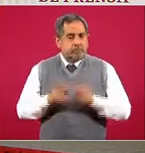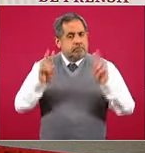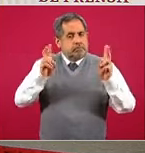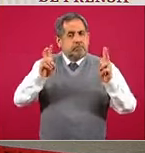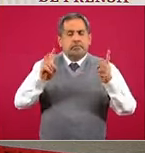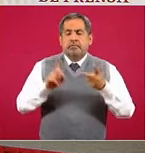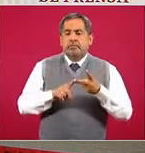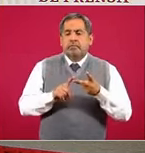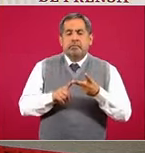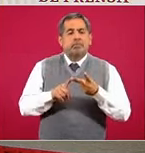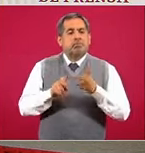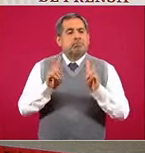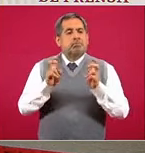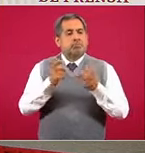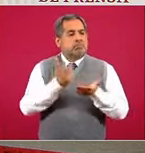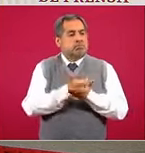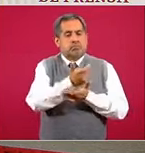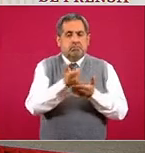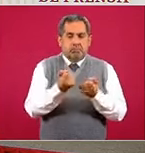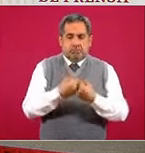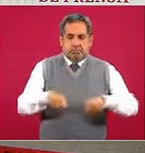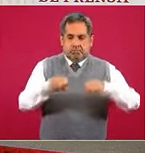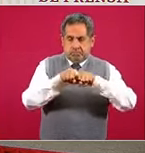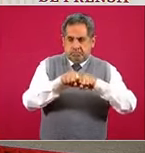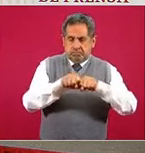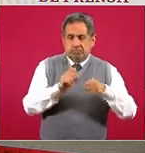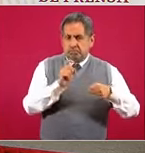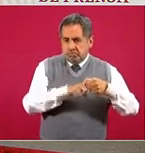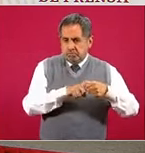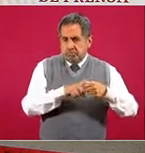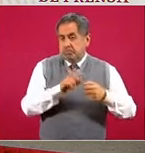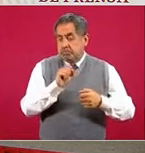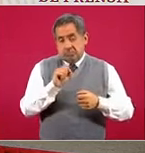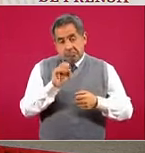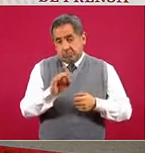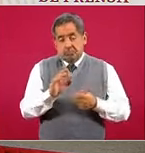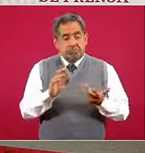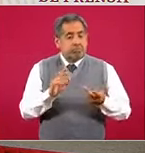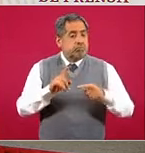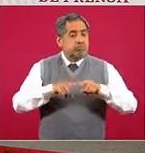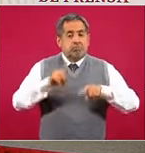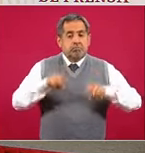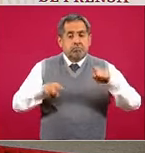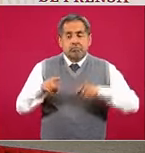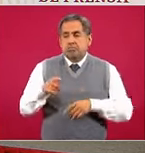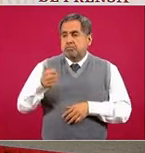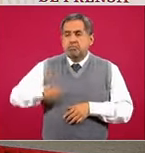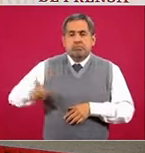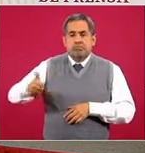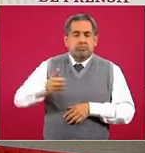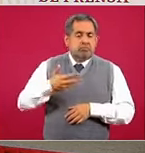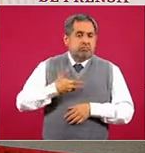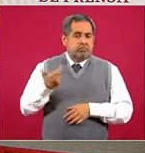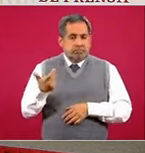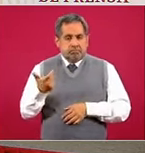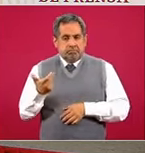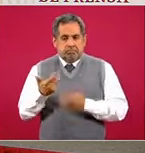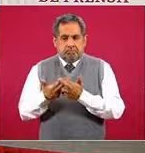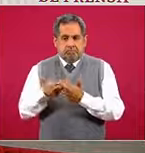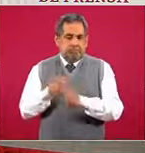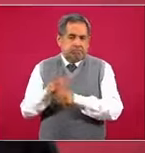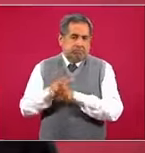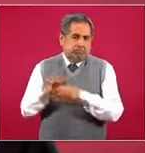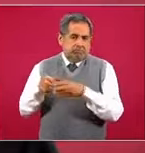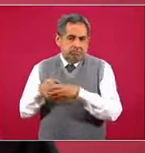de seguros está directamente relacionado con la capacidad financiera que una persona o un núcleo familiar